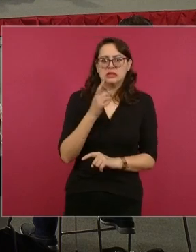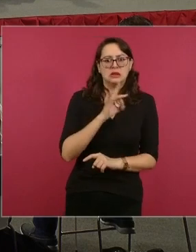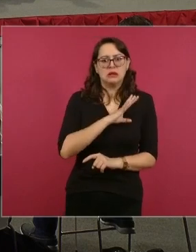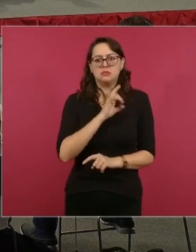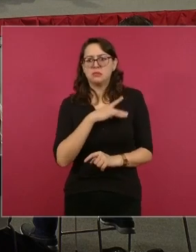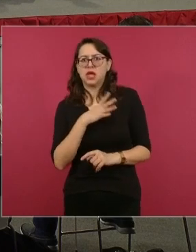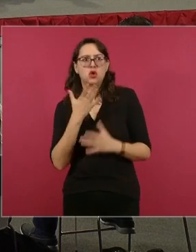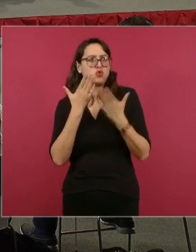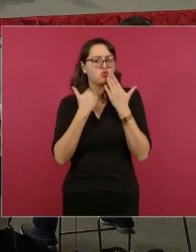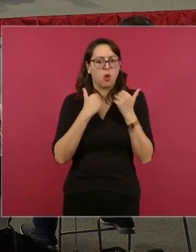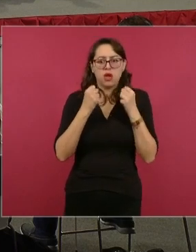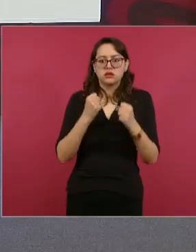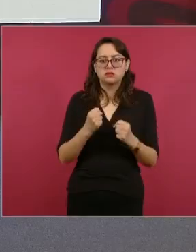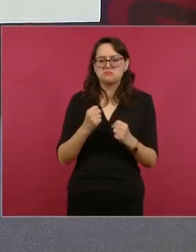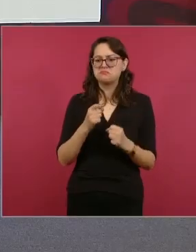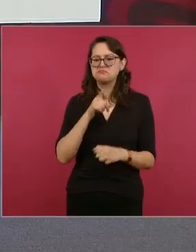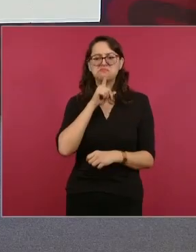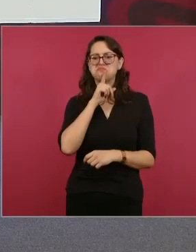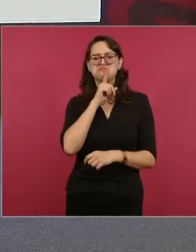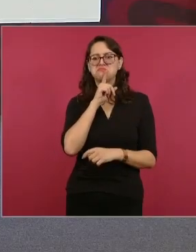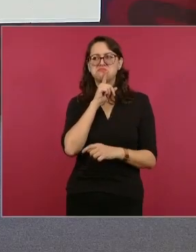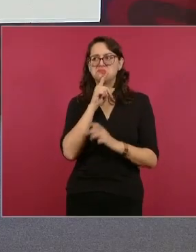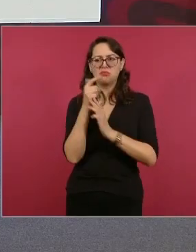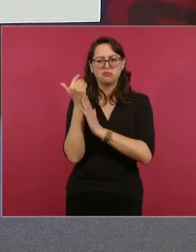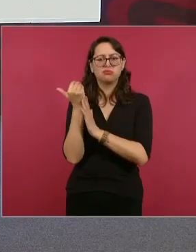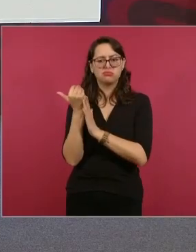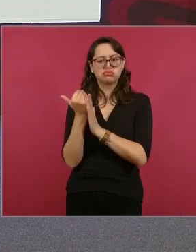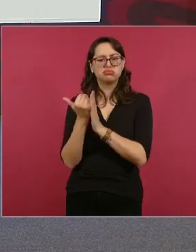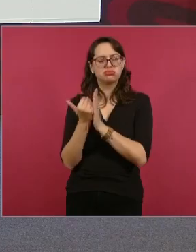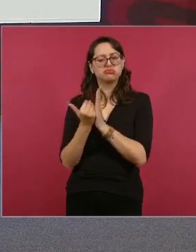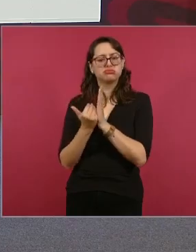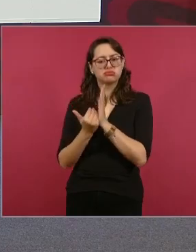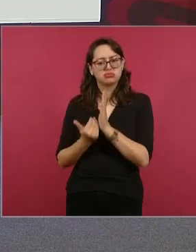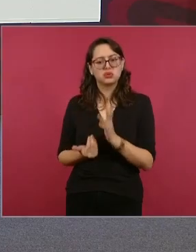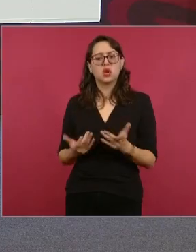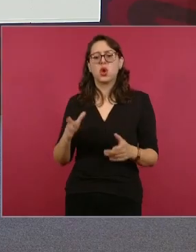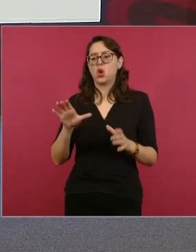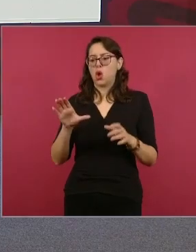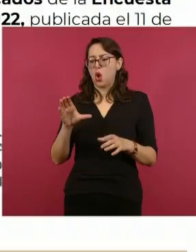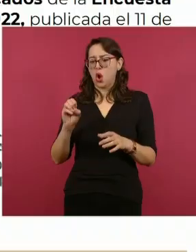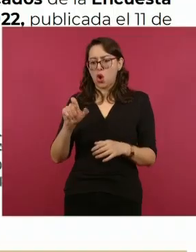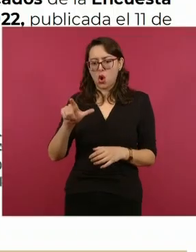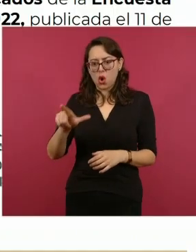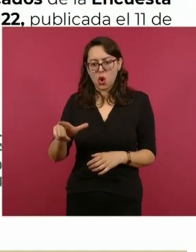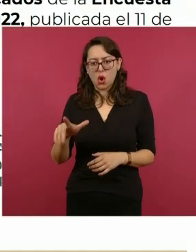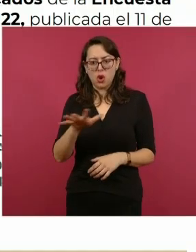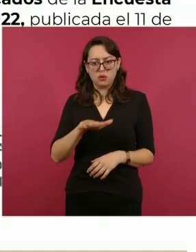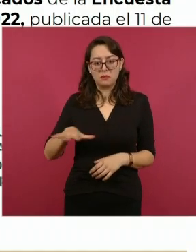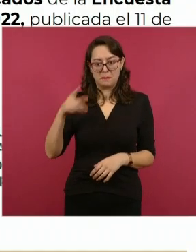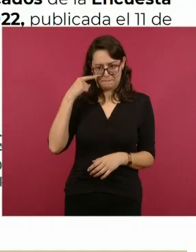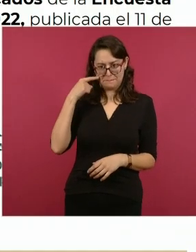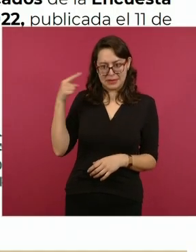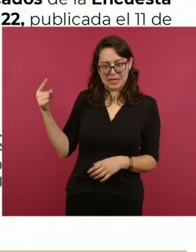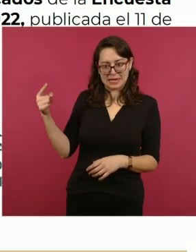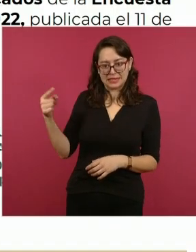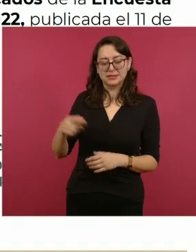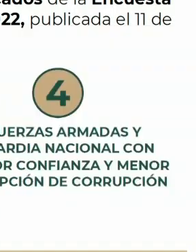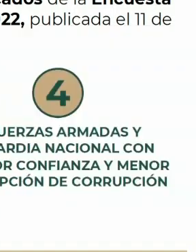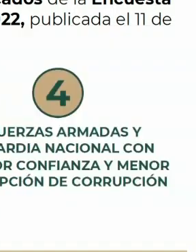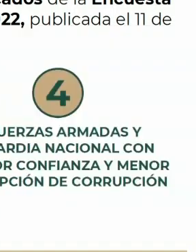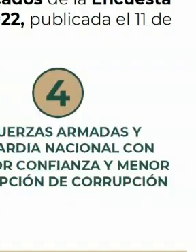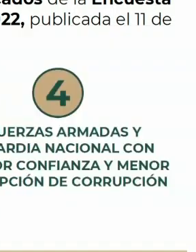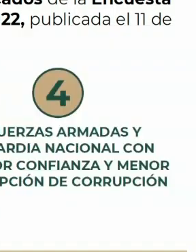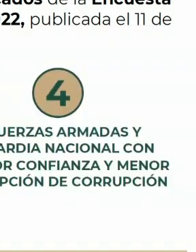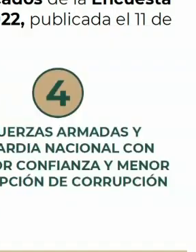sobre todo en las colonias, en el espacio más cercano a la gente, las colonias, los municipios. Este dato es interesante porque es el dato